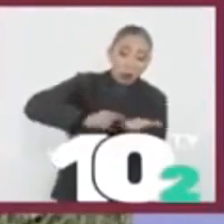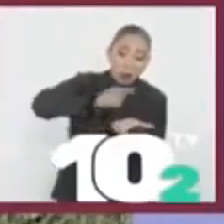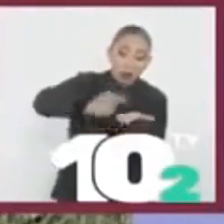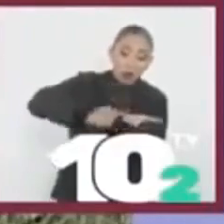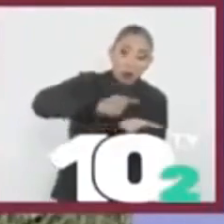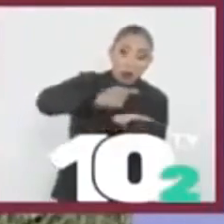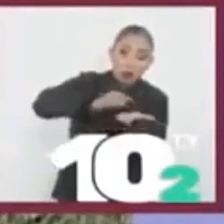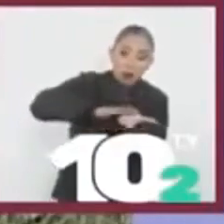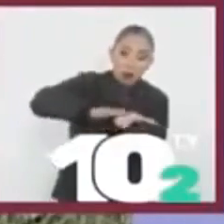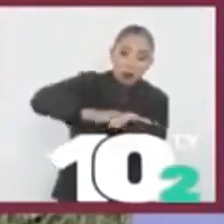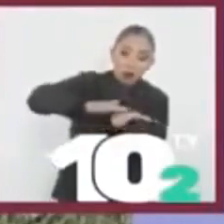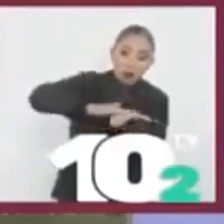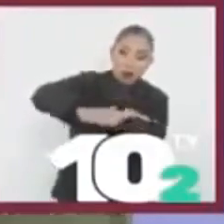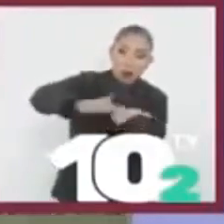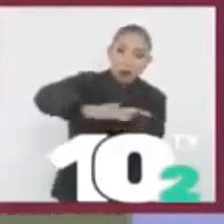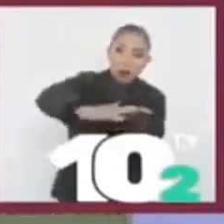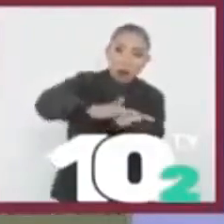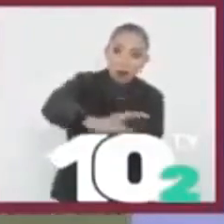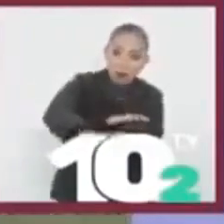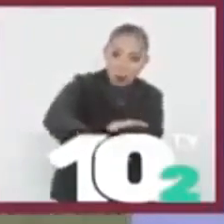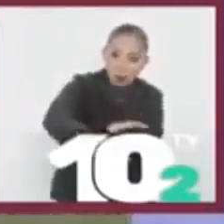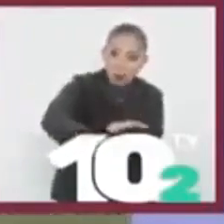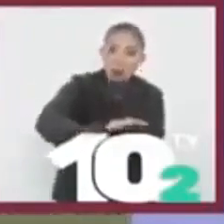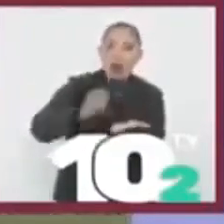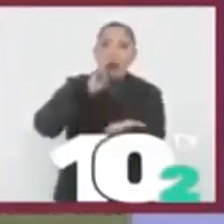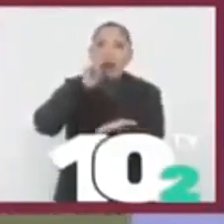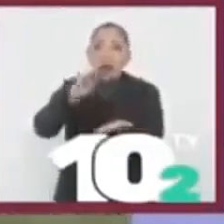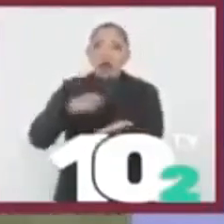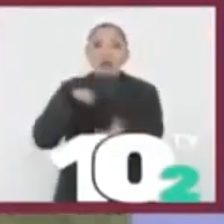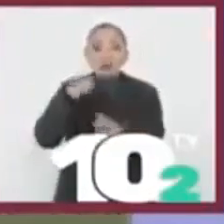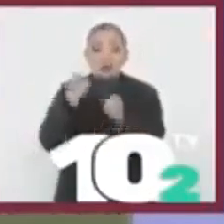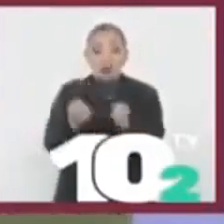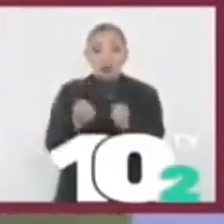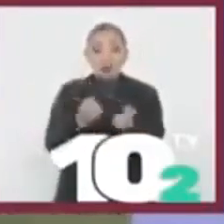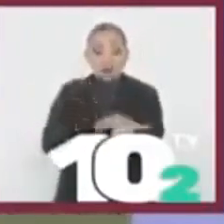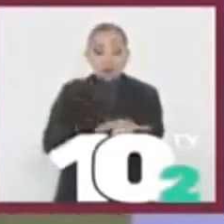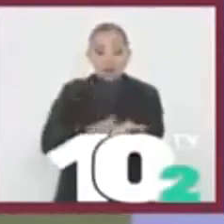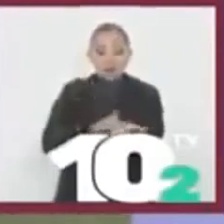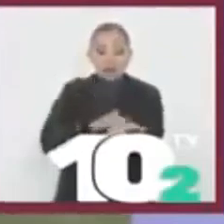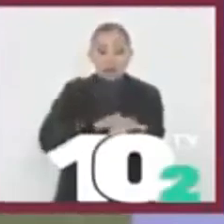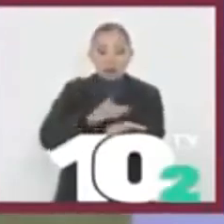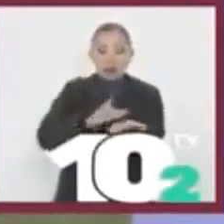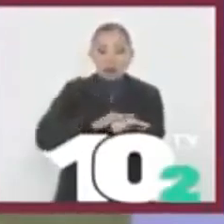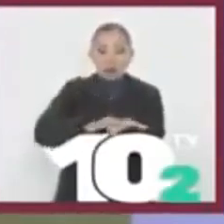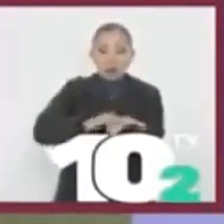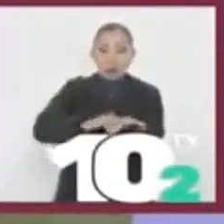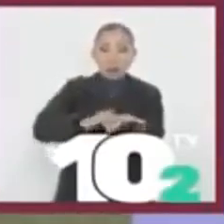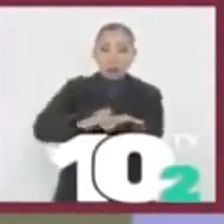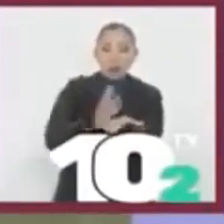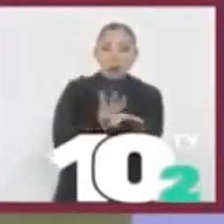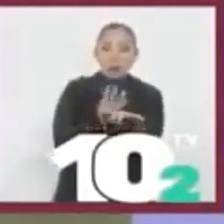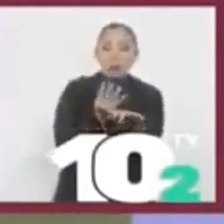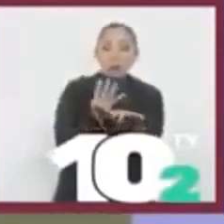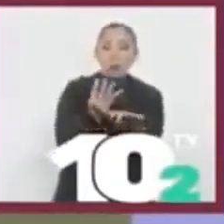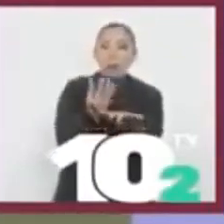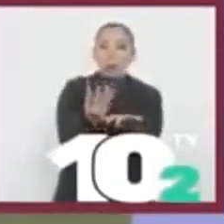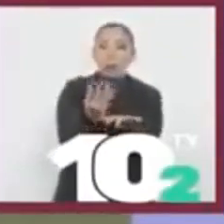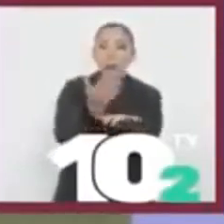ejerce el piso sobre esta. Además, es frenada por la fuerza de fricción del pasto.